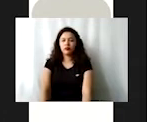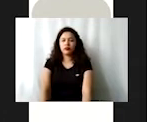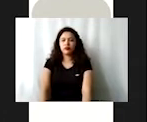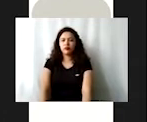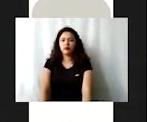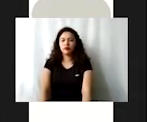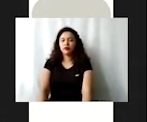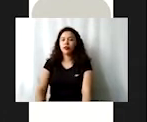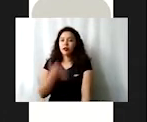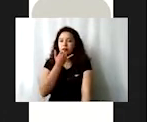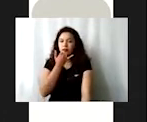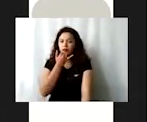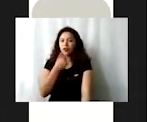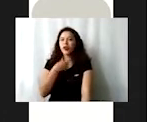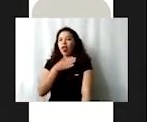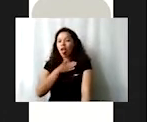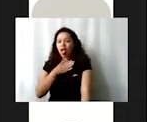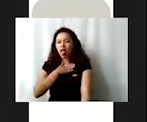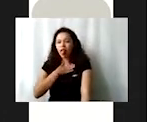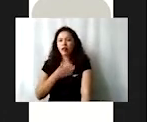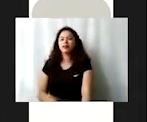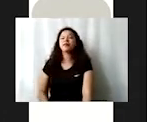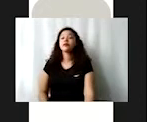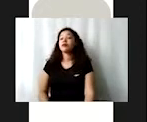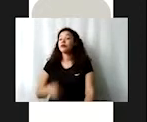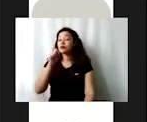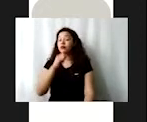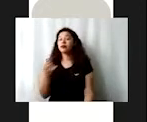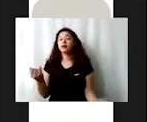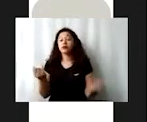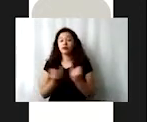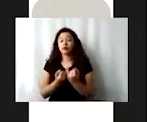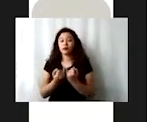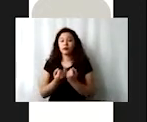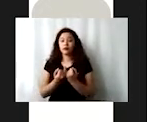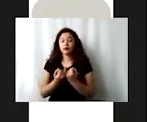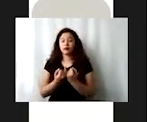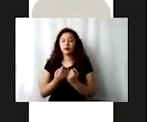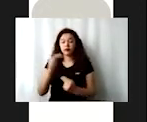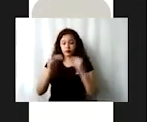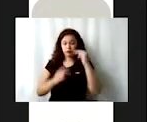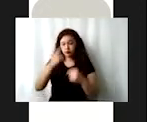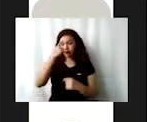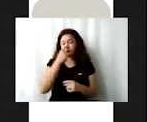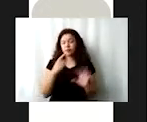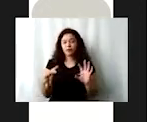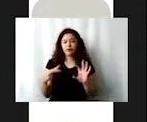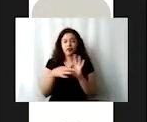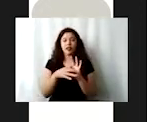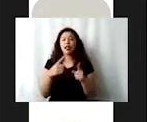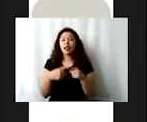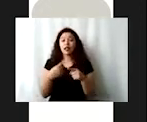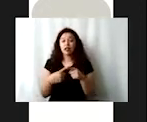Una disculpa, es que tosí. También con quién se va a relacionar este puesto en esta descripción del puesto. Por